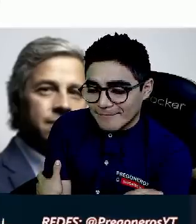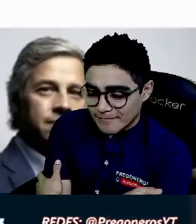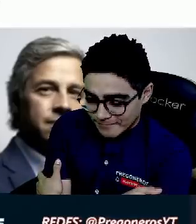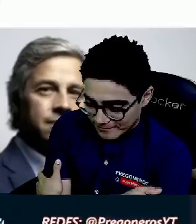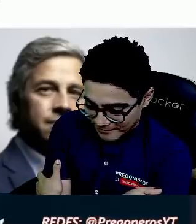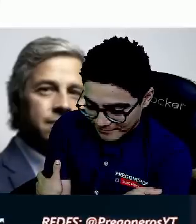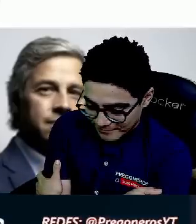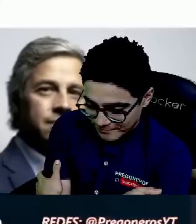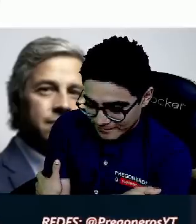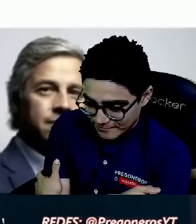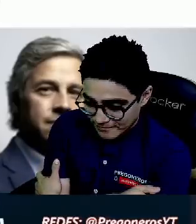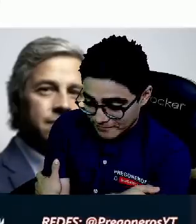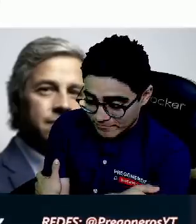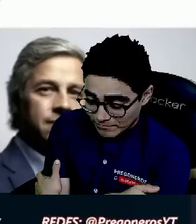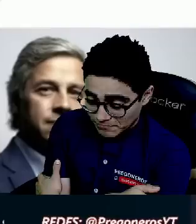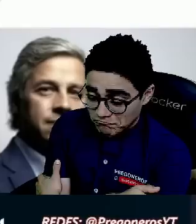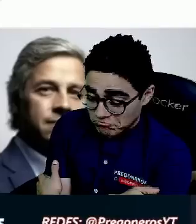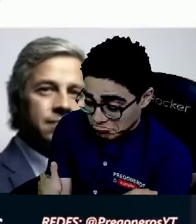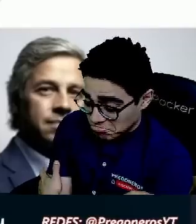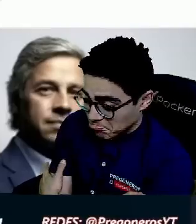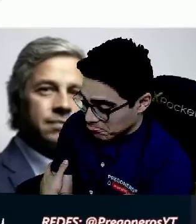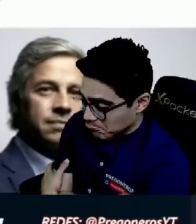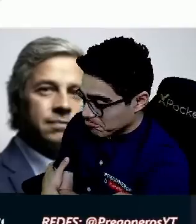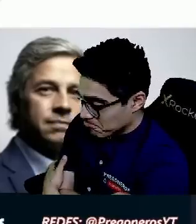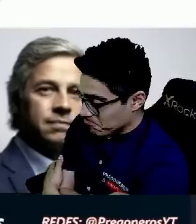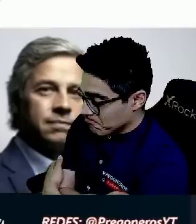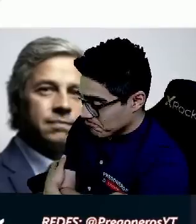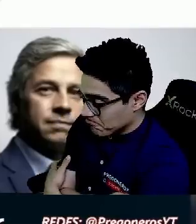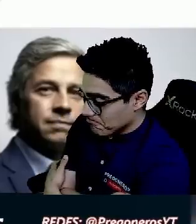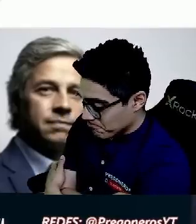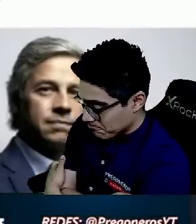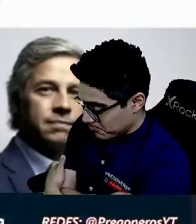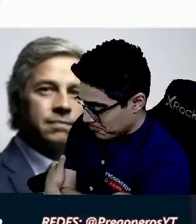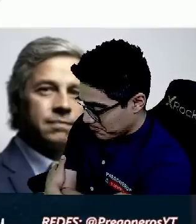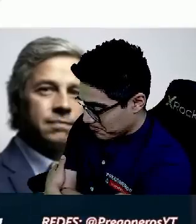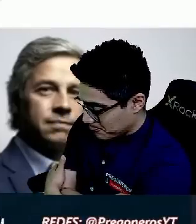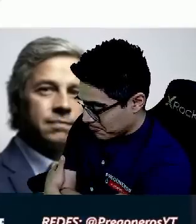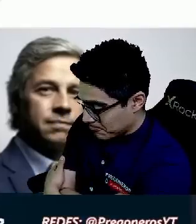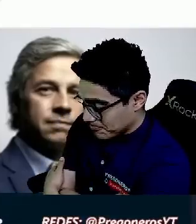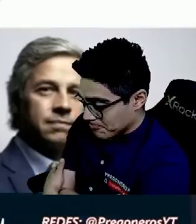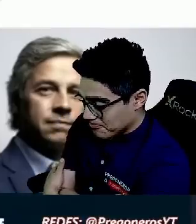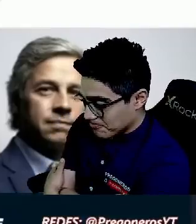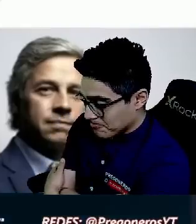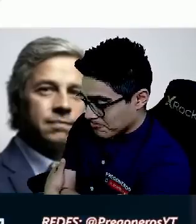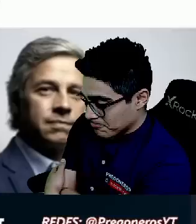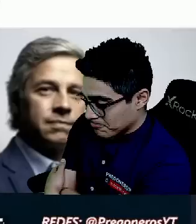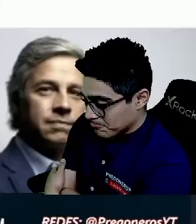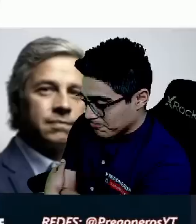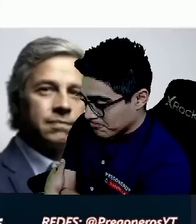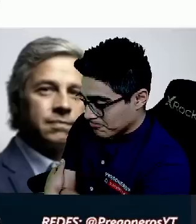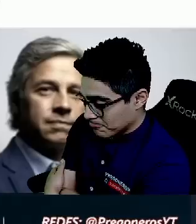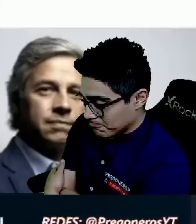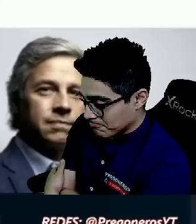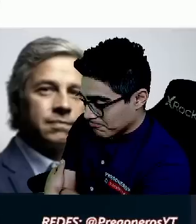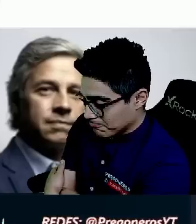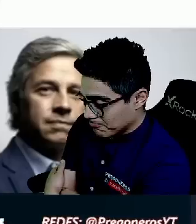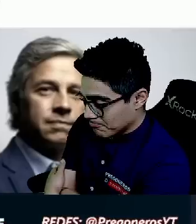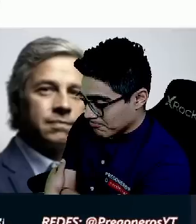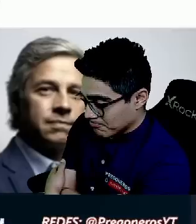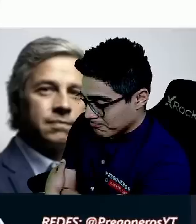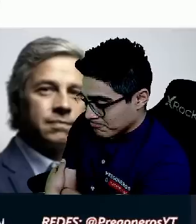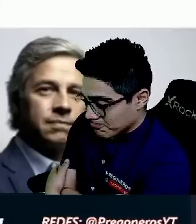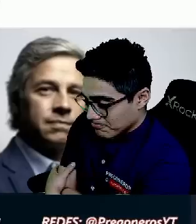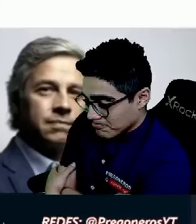contratos uno de 26.5 millones de pesos y otro por 9.5 millones de pesos esto a unos días de